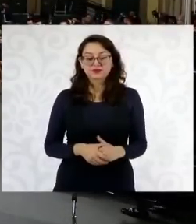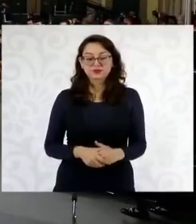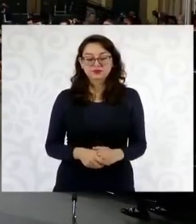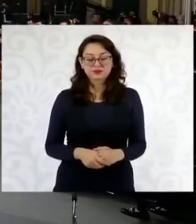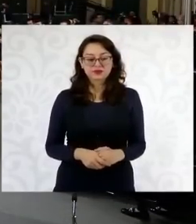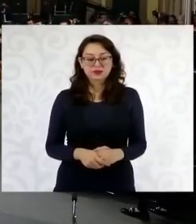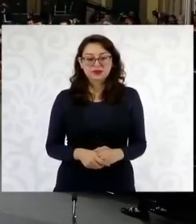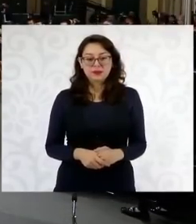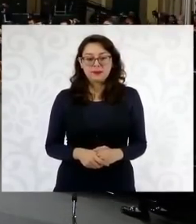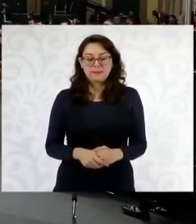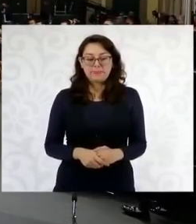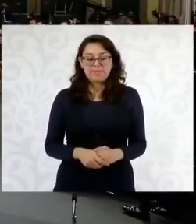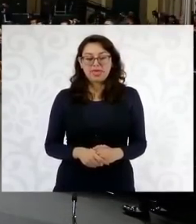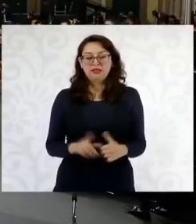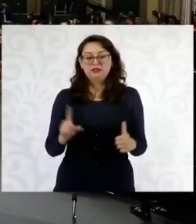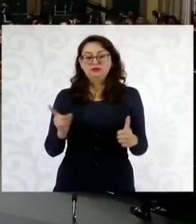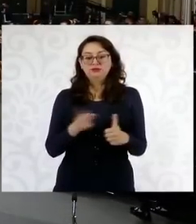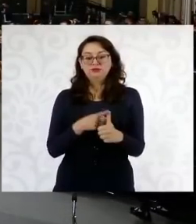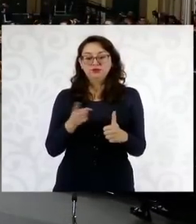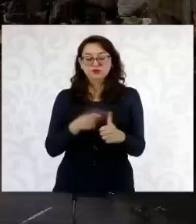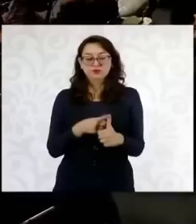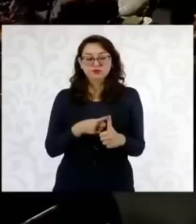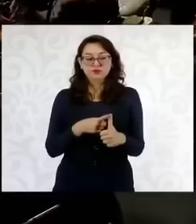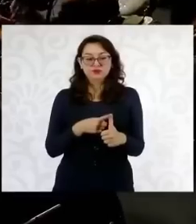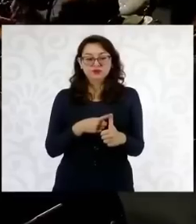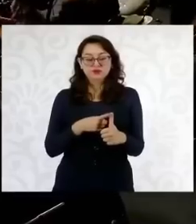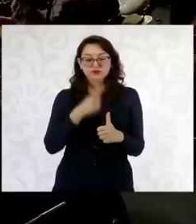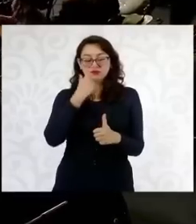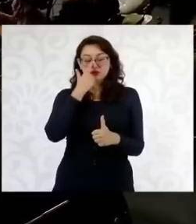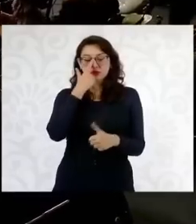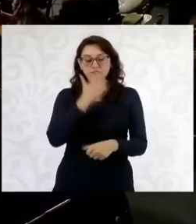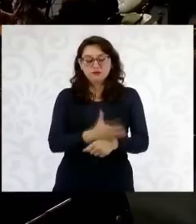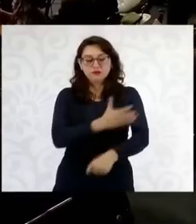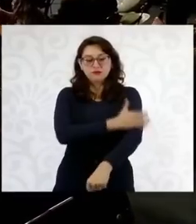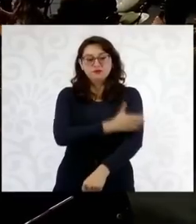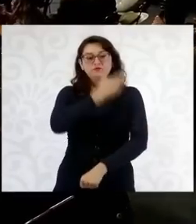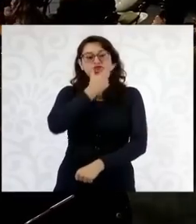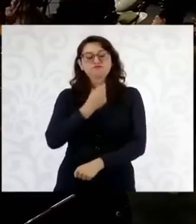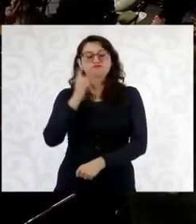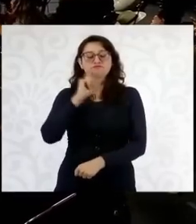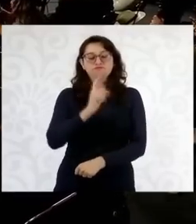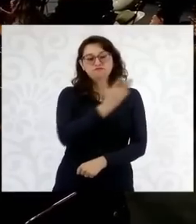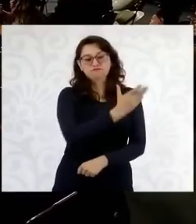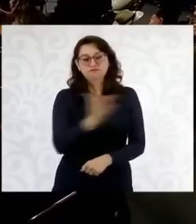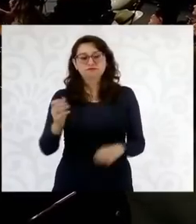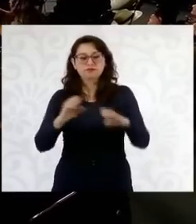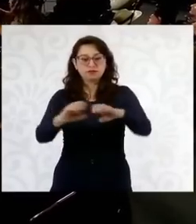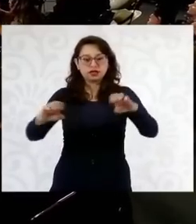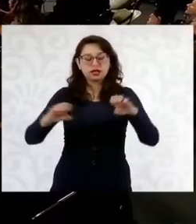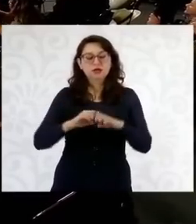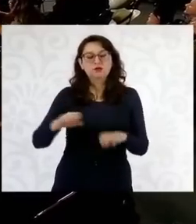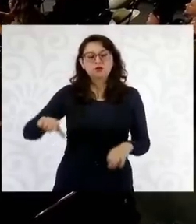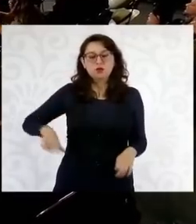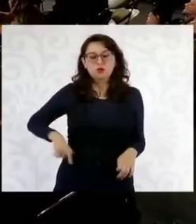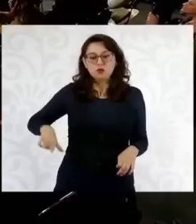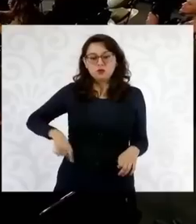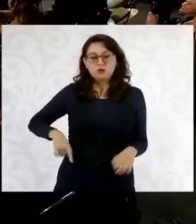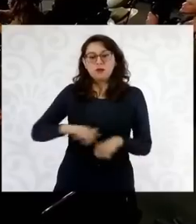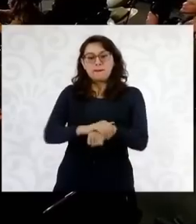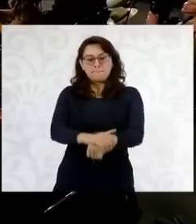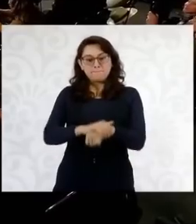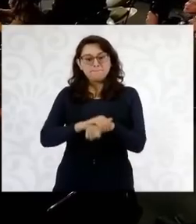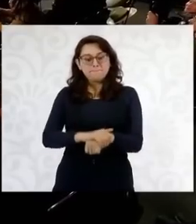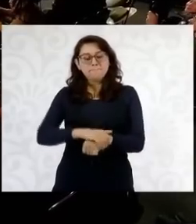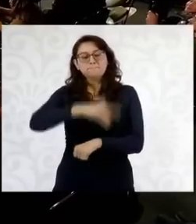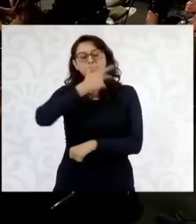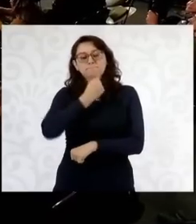Bueno, en principio, Presidenta, compañeras y compañeros del equipo de gobierno, amigas y